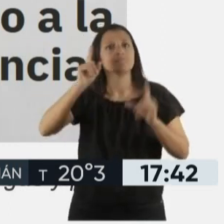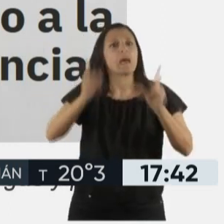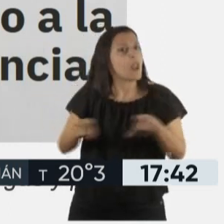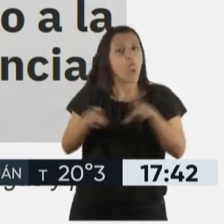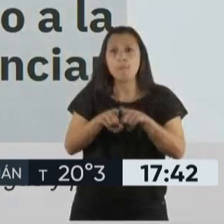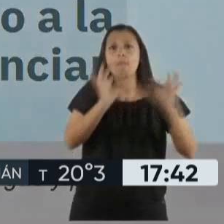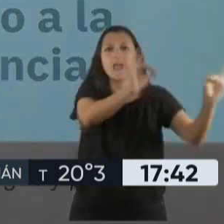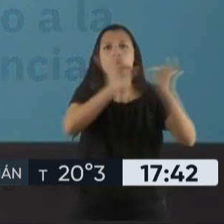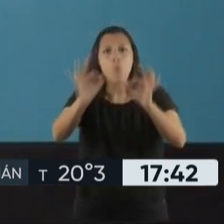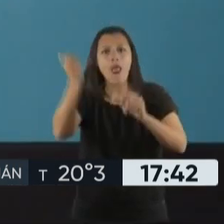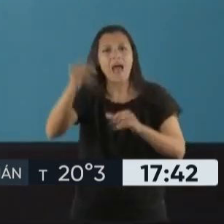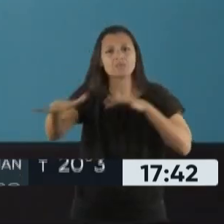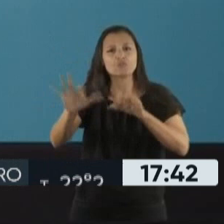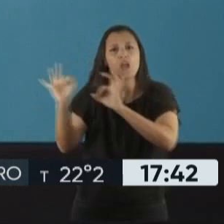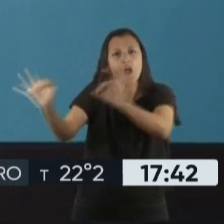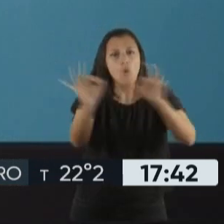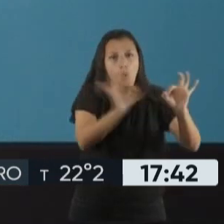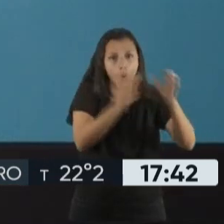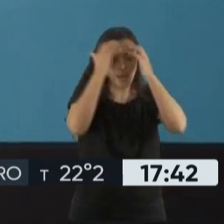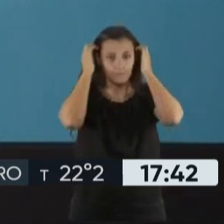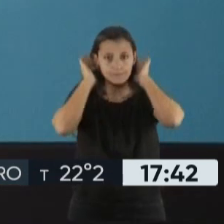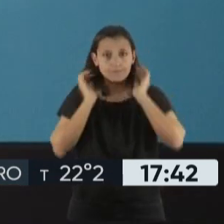hecho lo mismo.